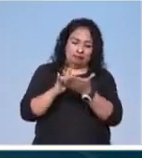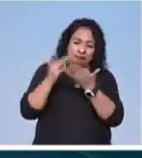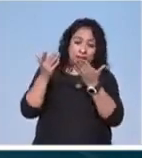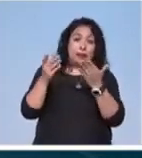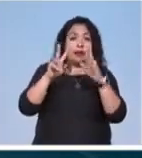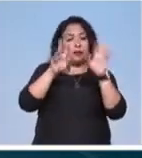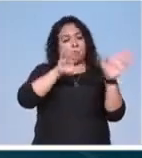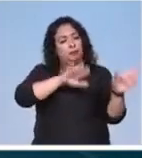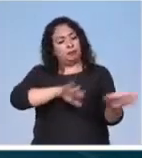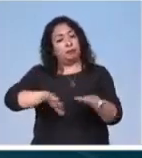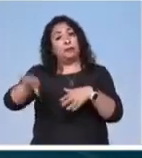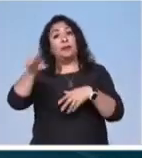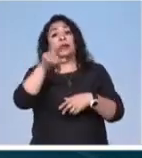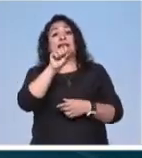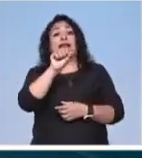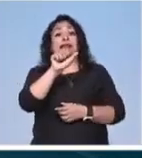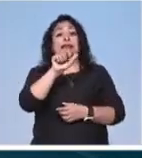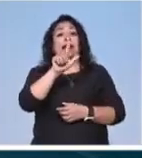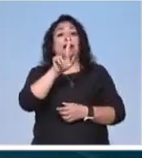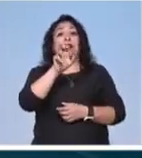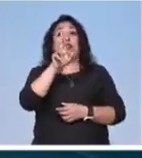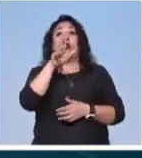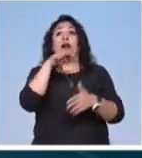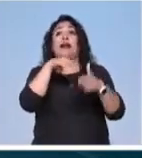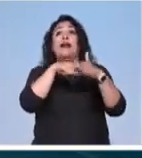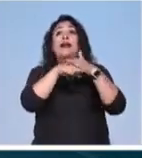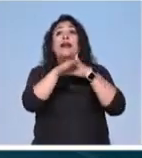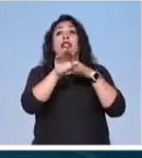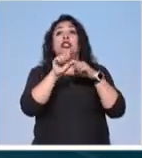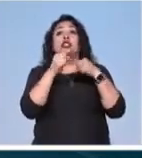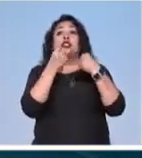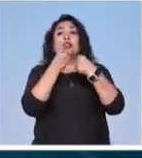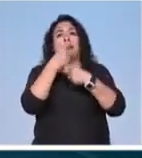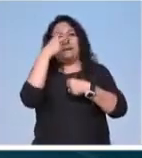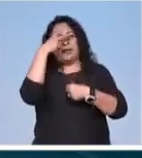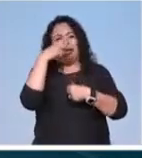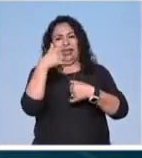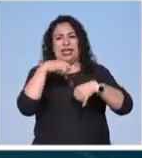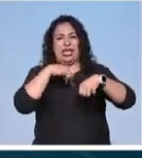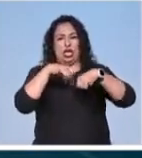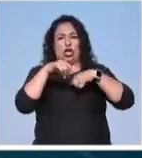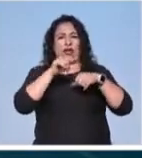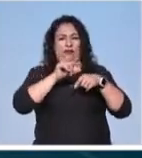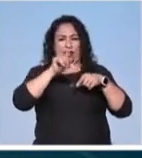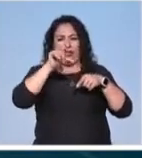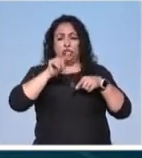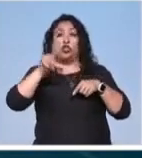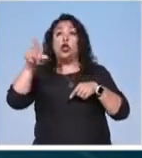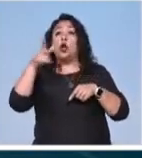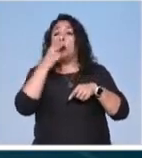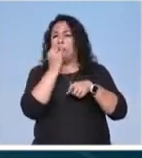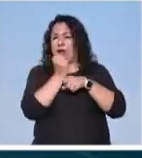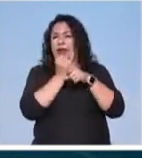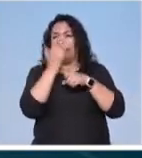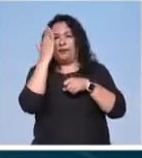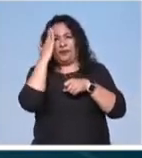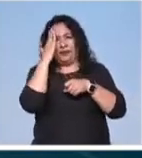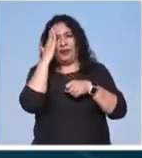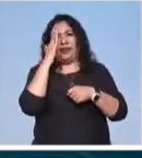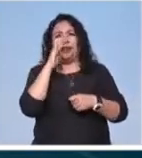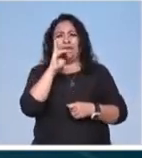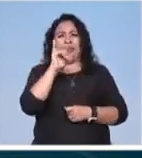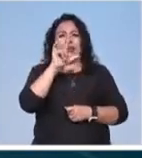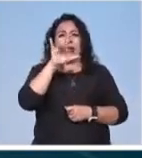Y cambiamos de tema porque Salvador Percastre ingresó a la Sociedad Mexicana de Geografía y Estadística. El investigador y titular del ILCE